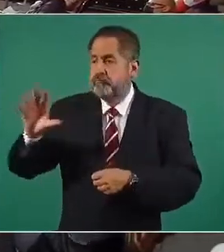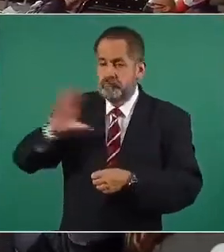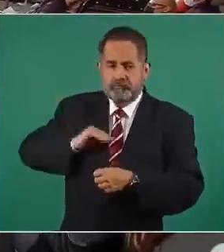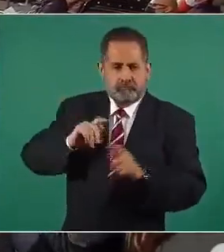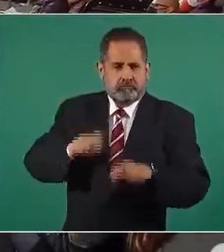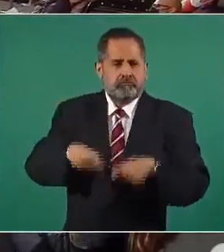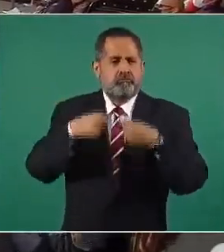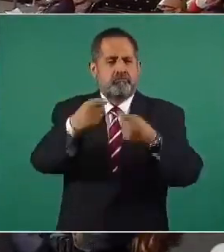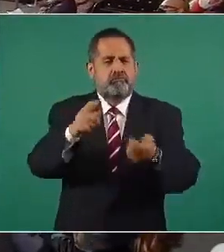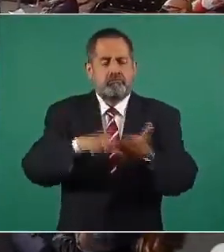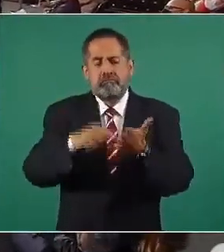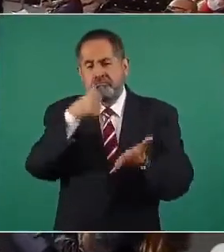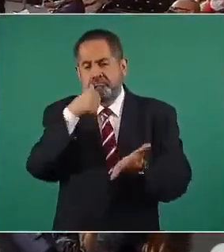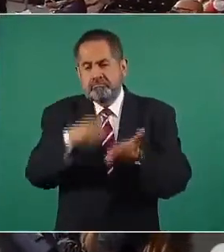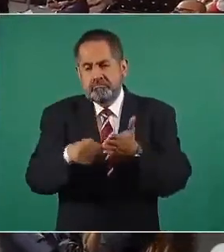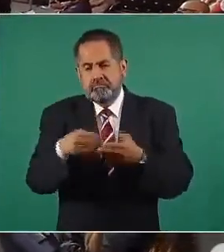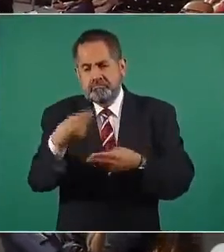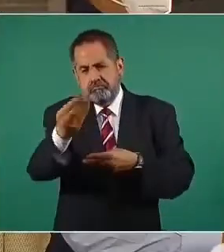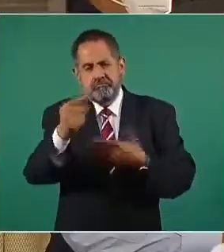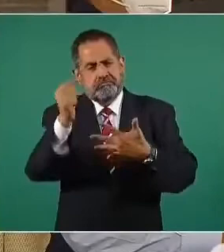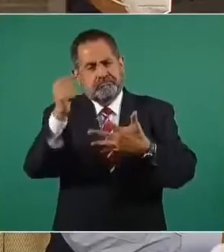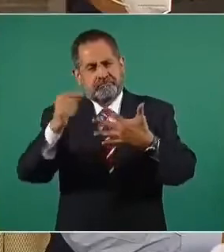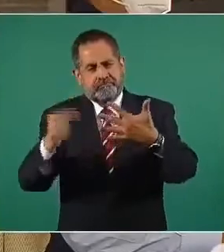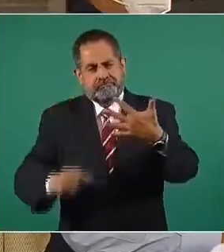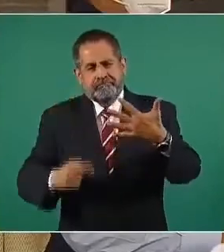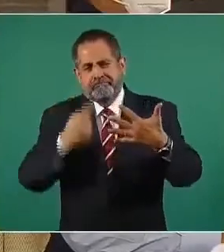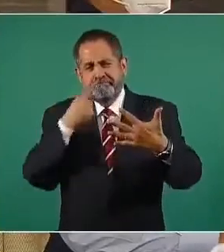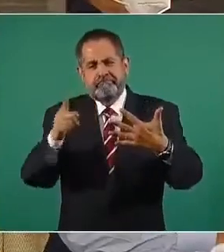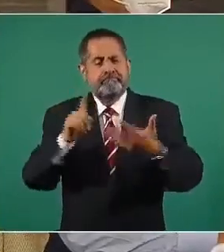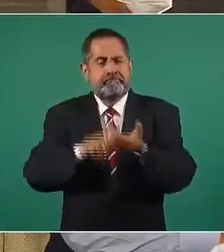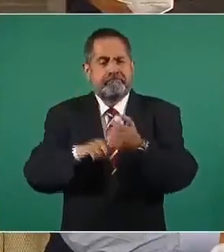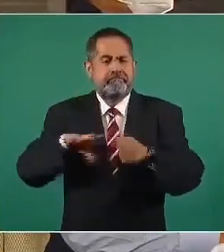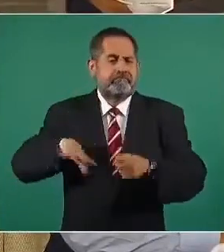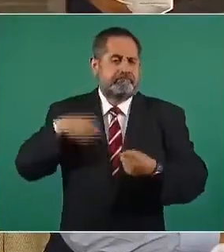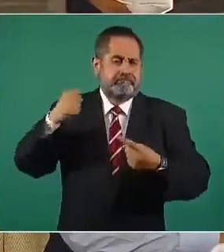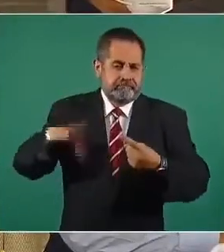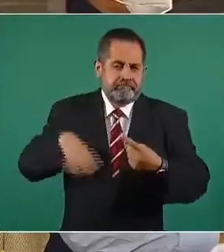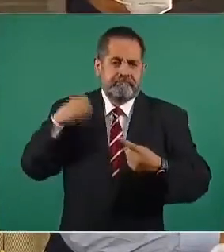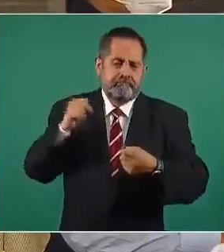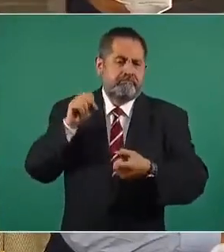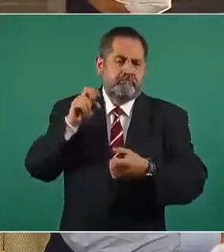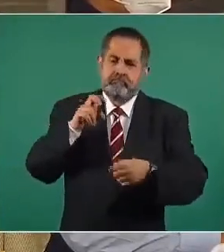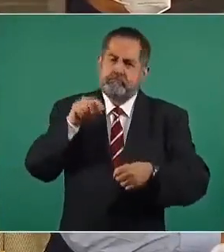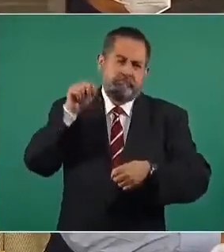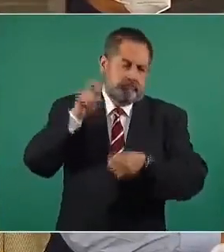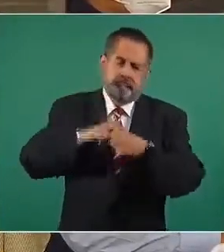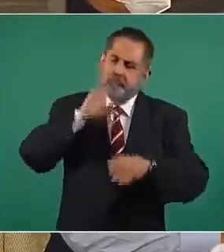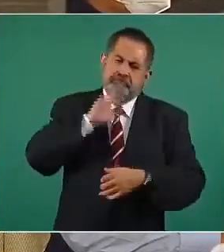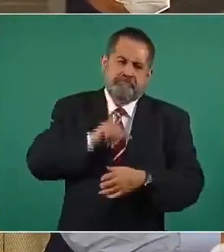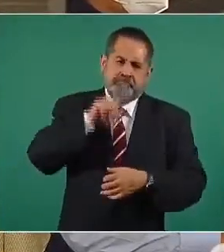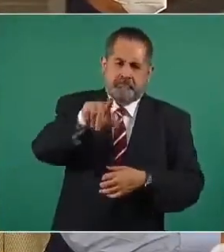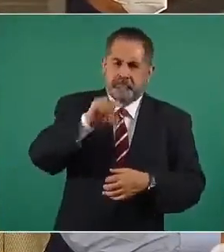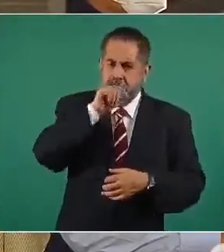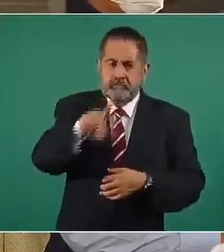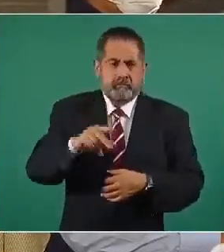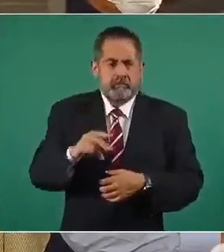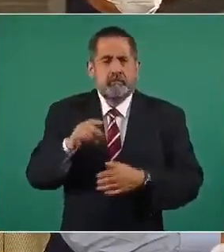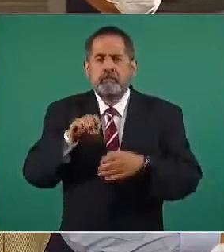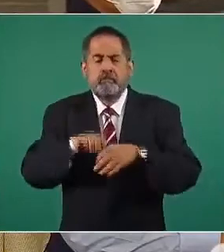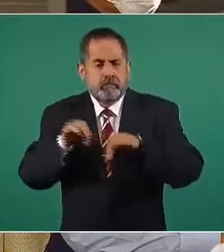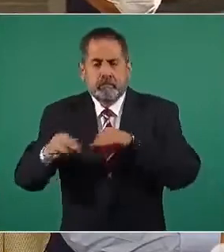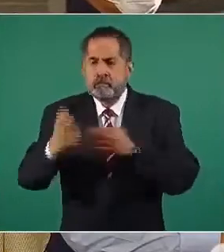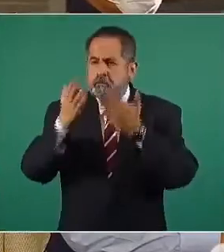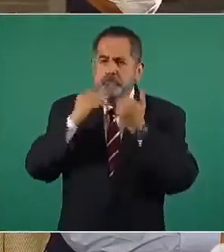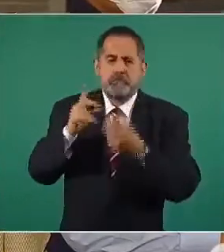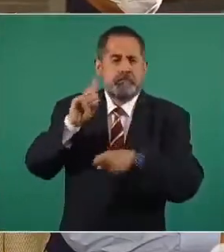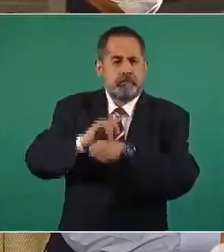que le entregara una carta con una serie de quejas de abusos y de explotación laboral en su contra. No tienen días de descanso, no